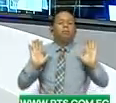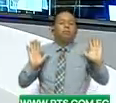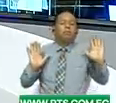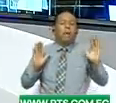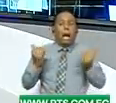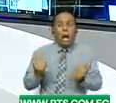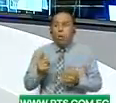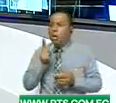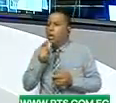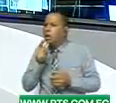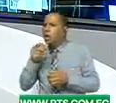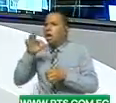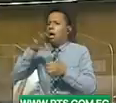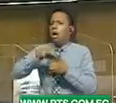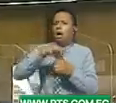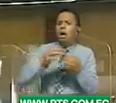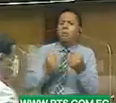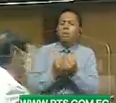apoyar la normativa.